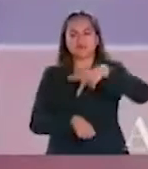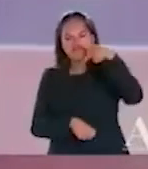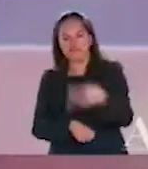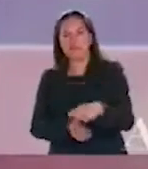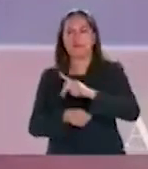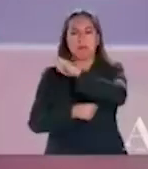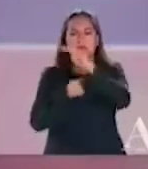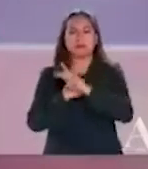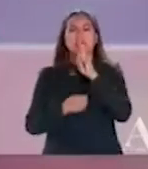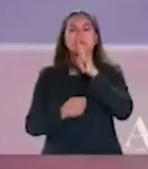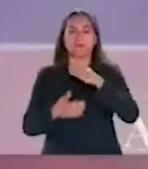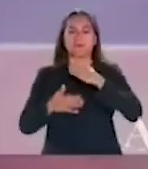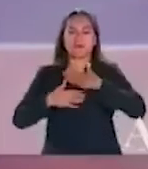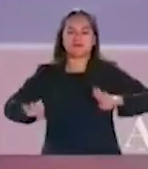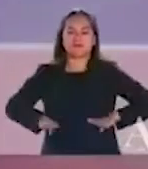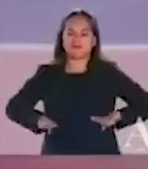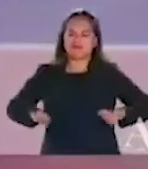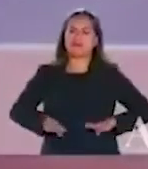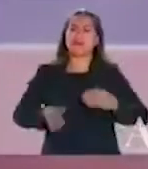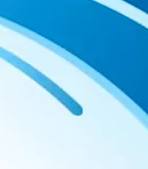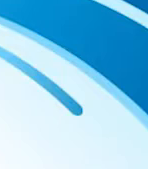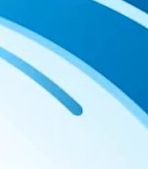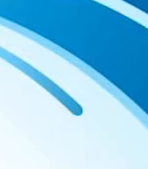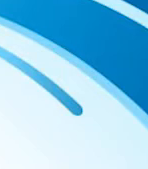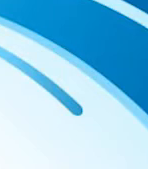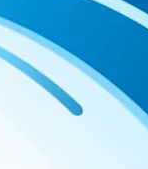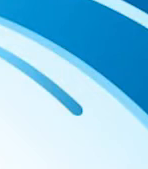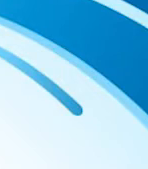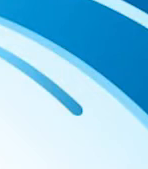noticia el punto mx luís enrique sánchez